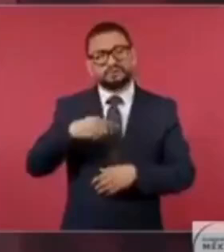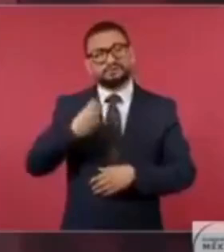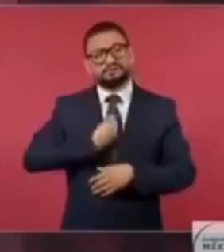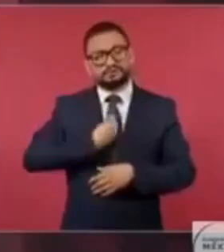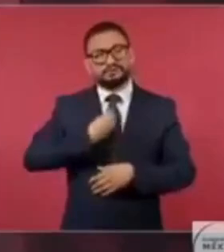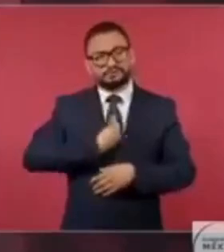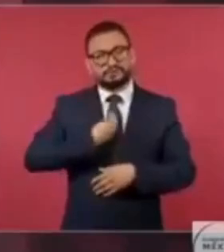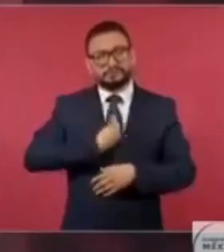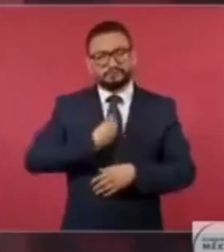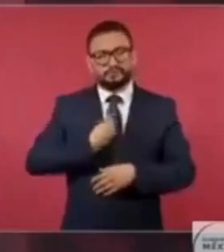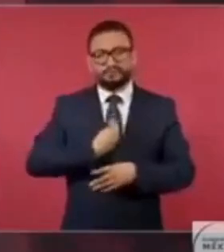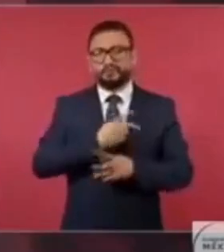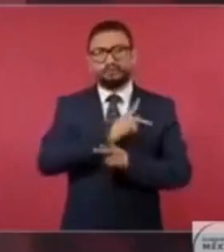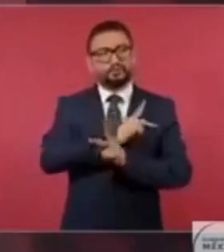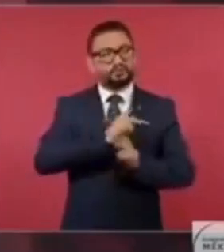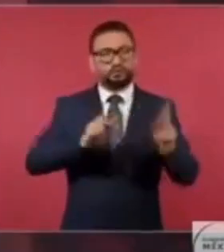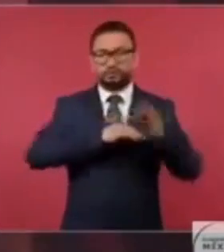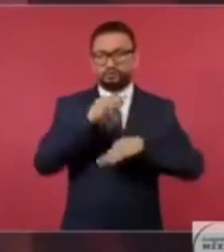aguantado